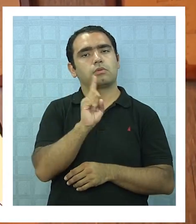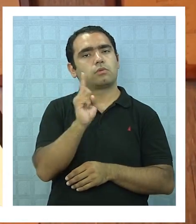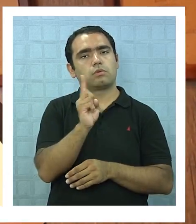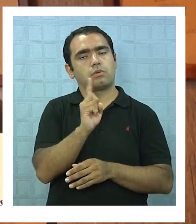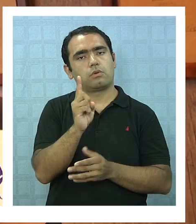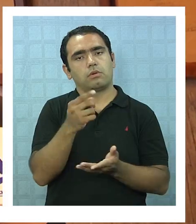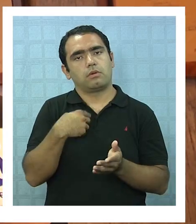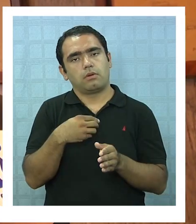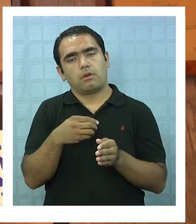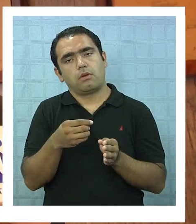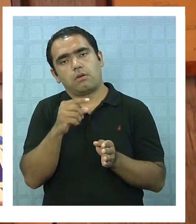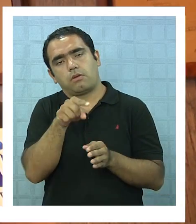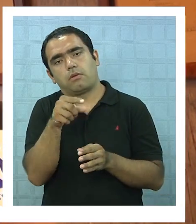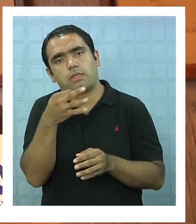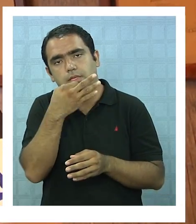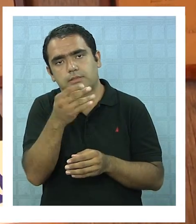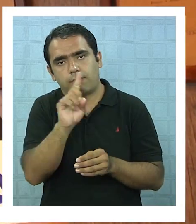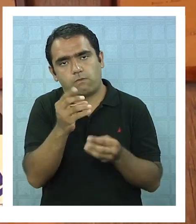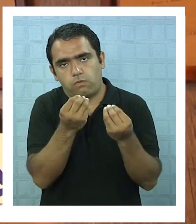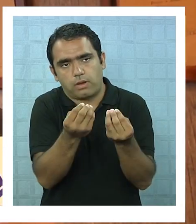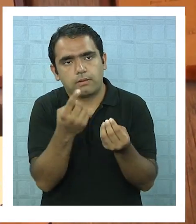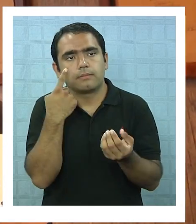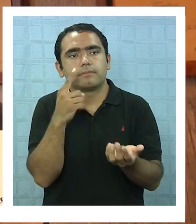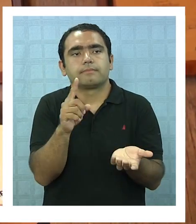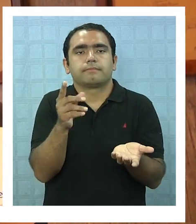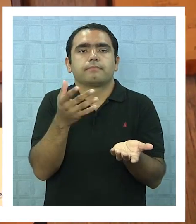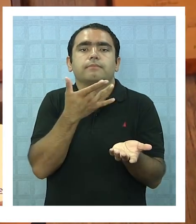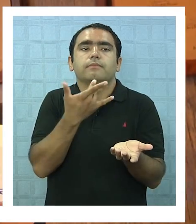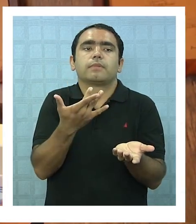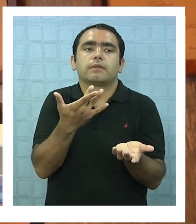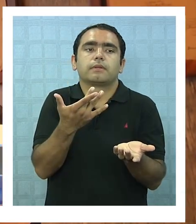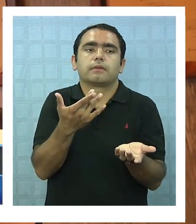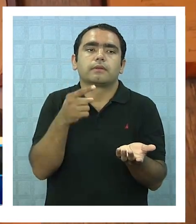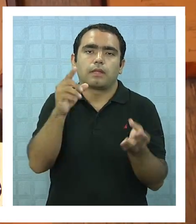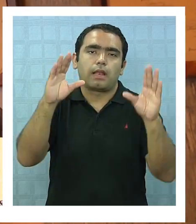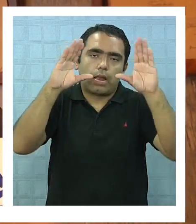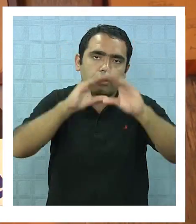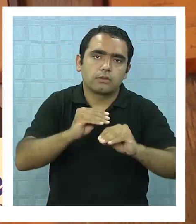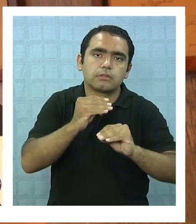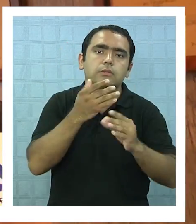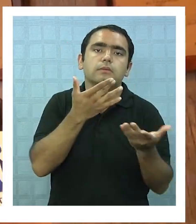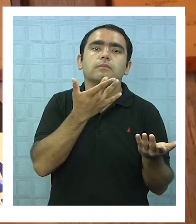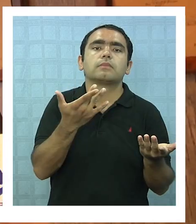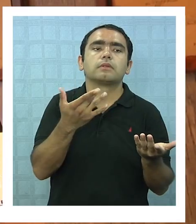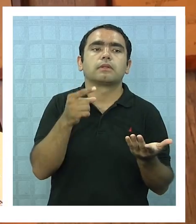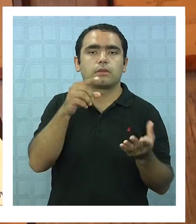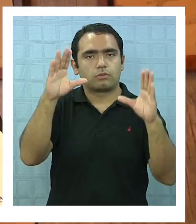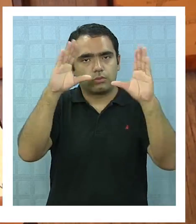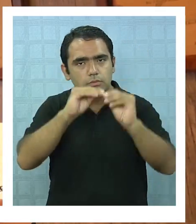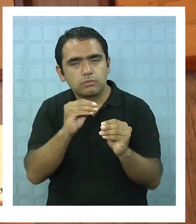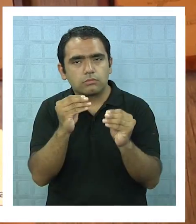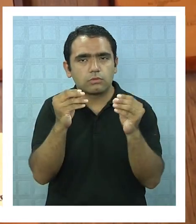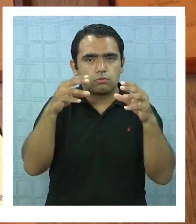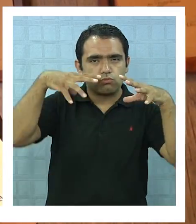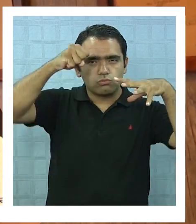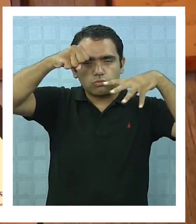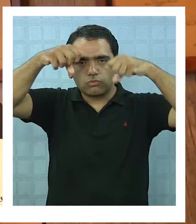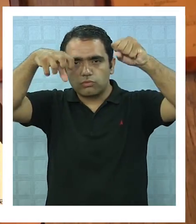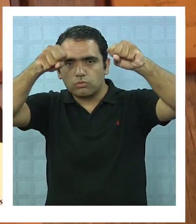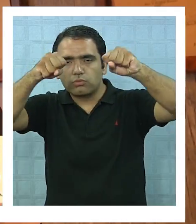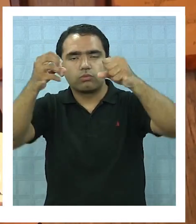recomendamos, independiente que pueda ser utilizado, principalmente en la noche, porque en la noche hay una oscuridad